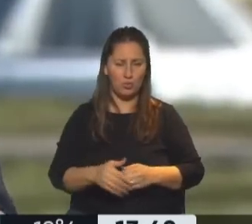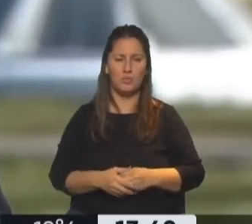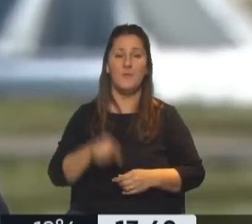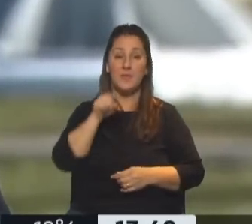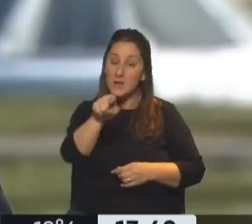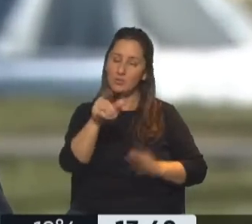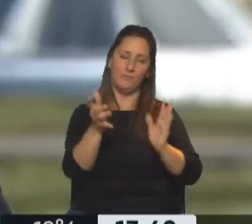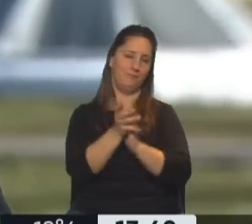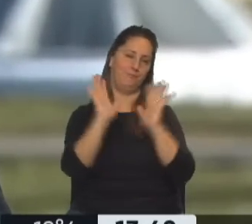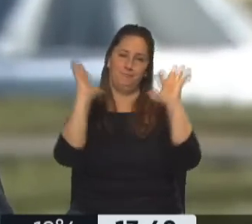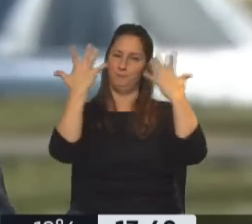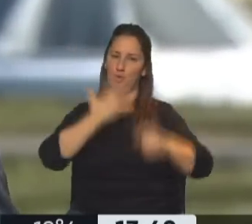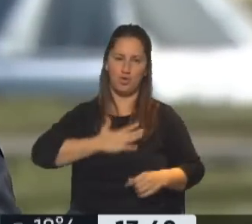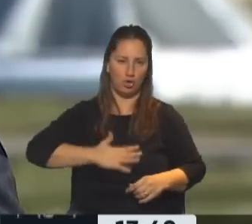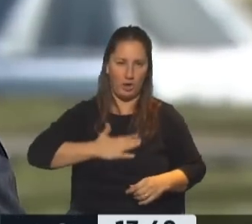eso lo celebro.